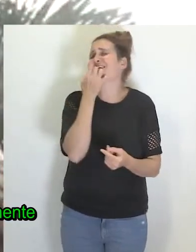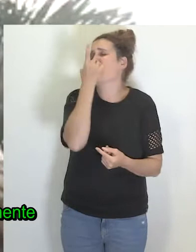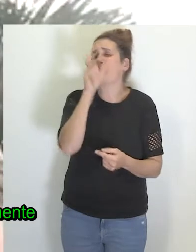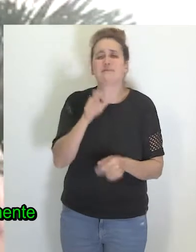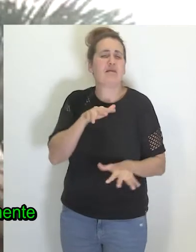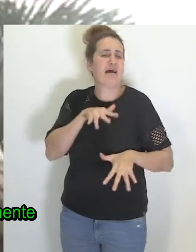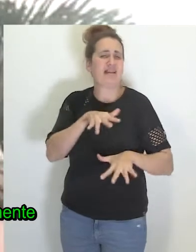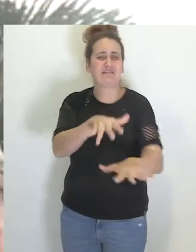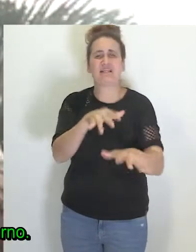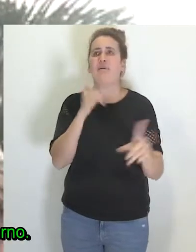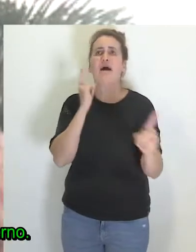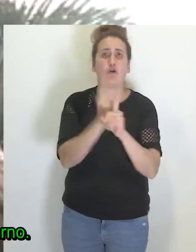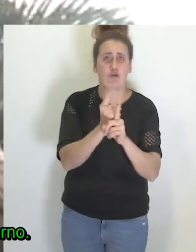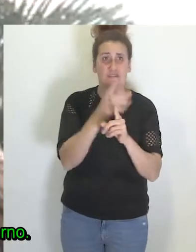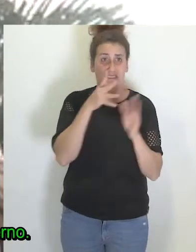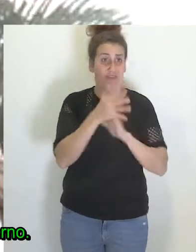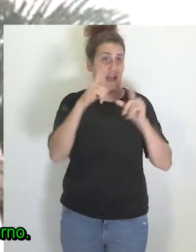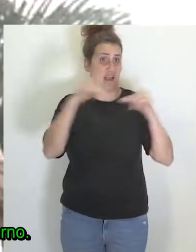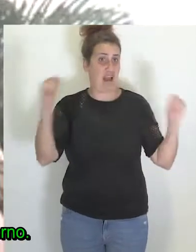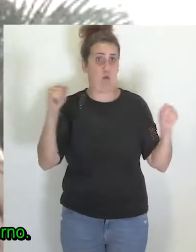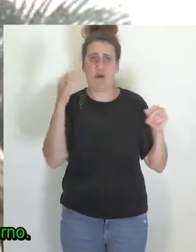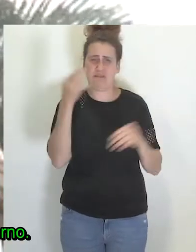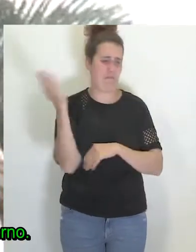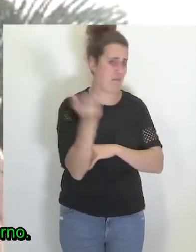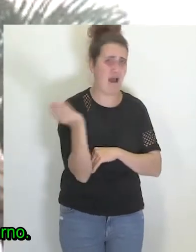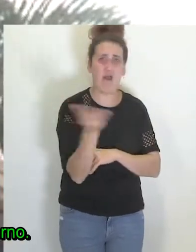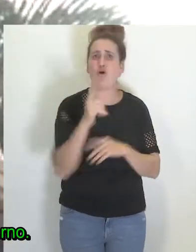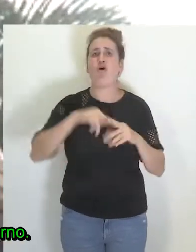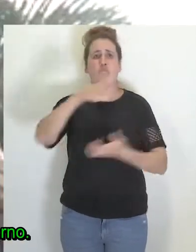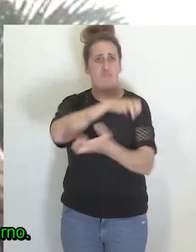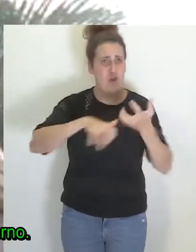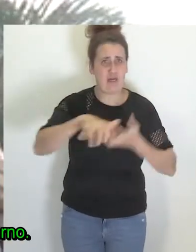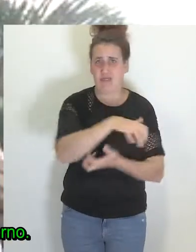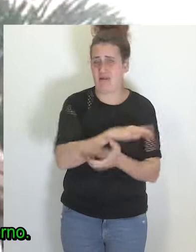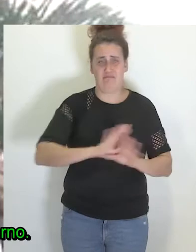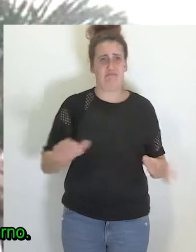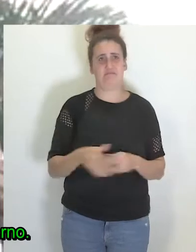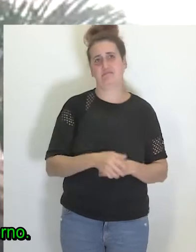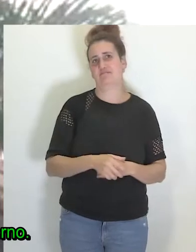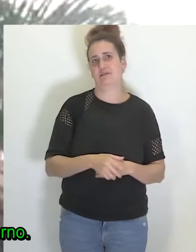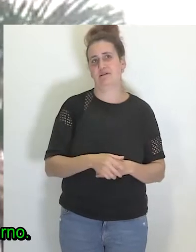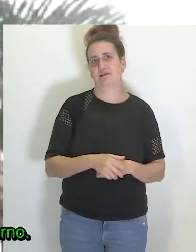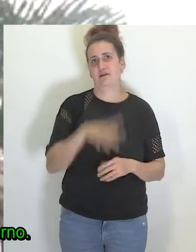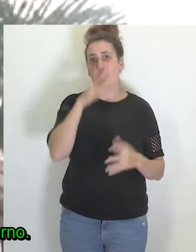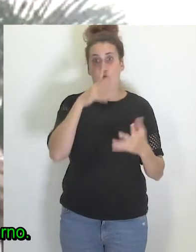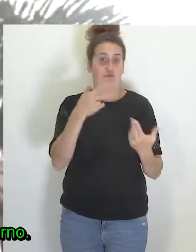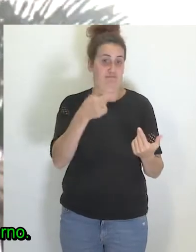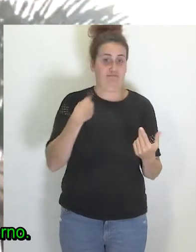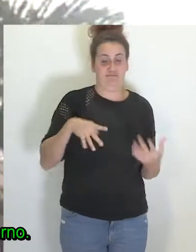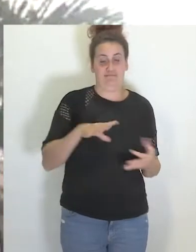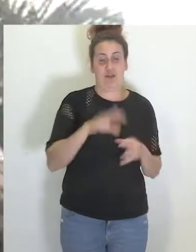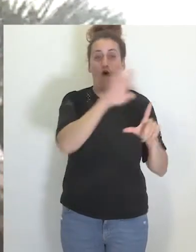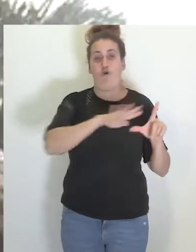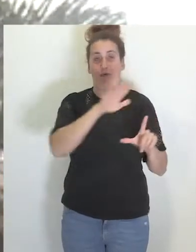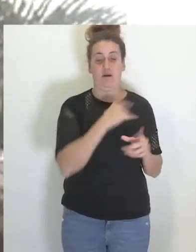sencillamente en Nicaragua recibía palos o violencia, pues, por las fuerzas afines al